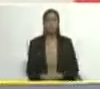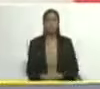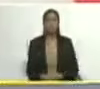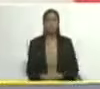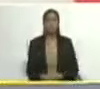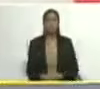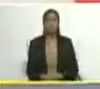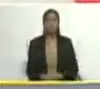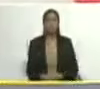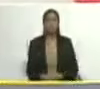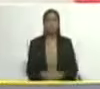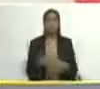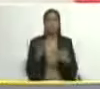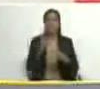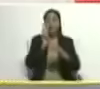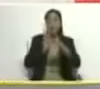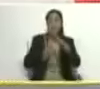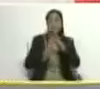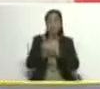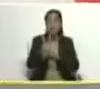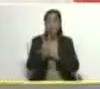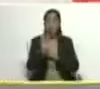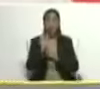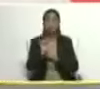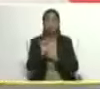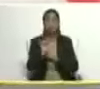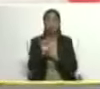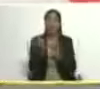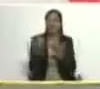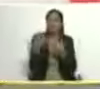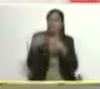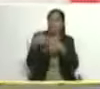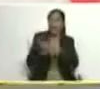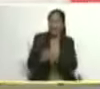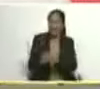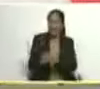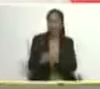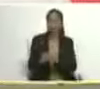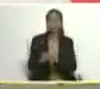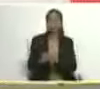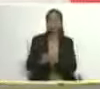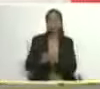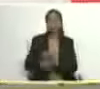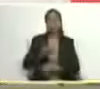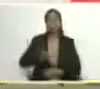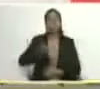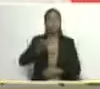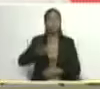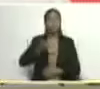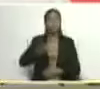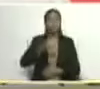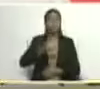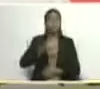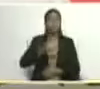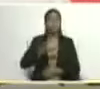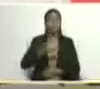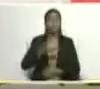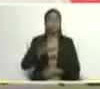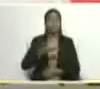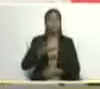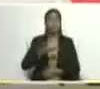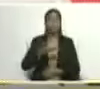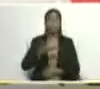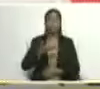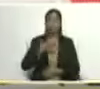Pasar de la visión solo de integración, que es importante, lo veíamos en